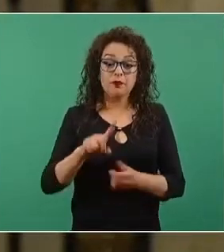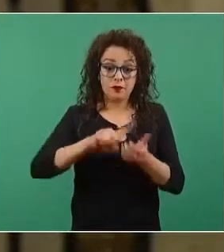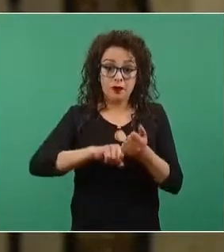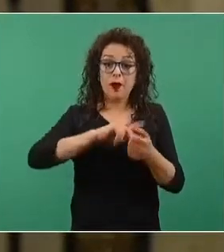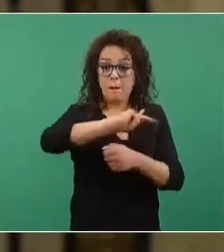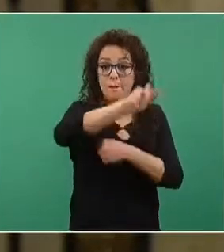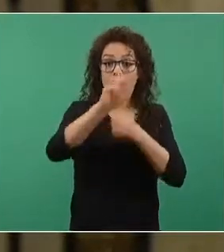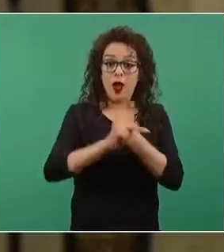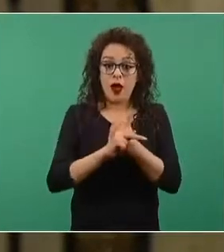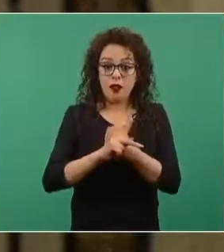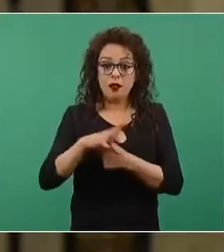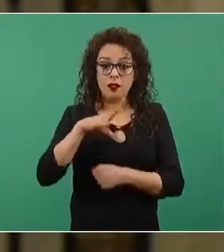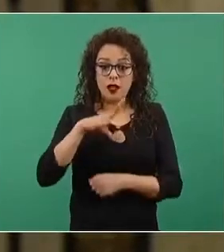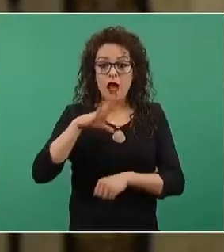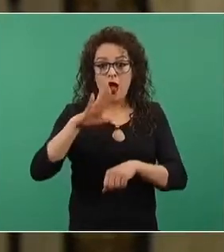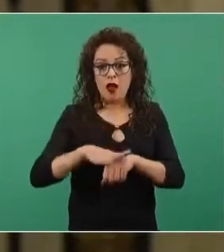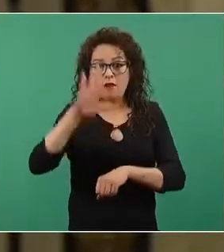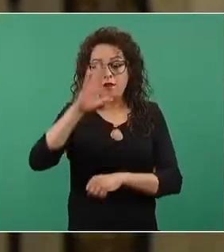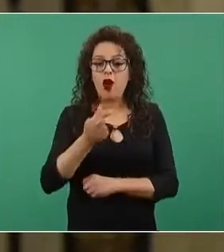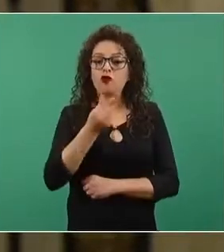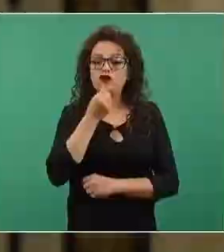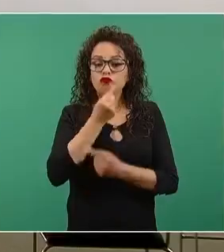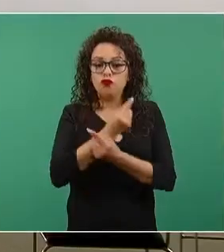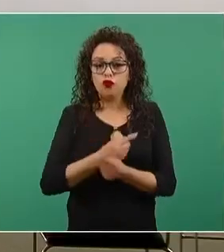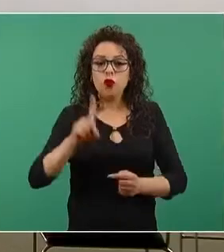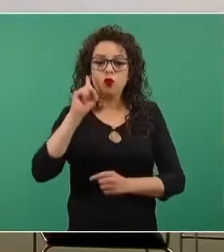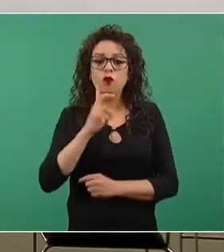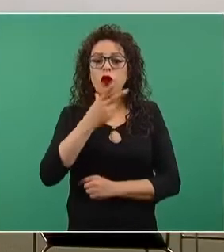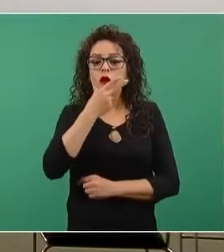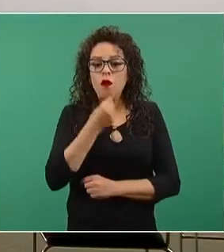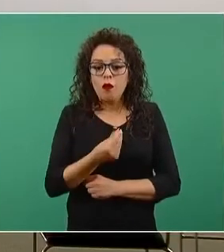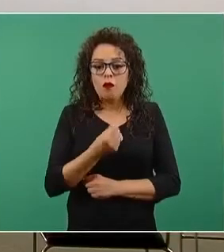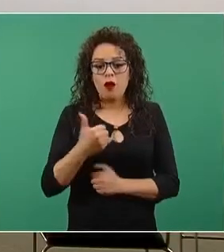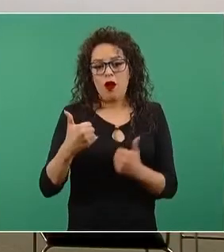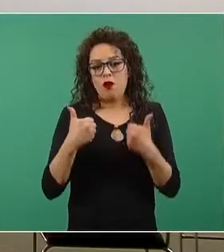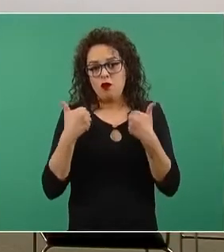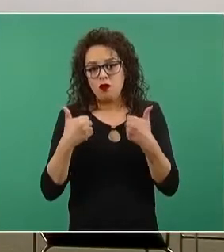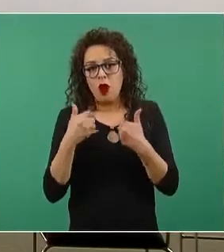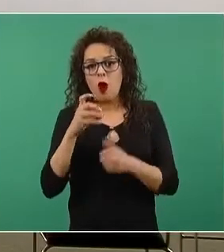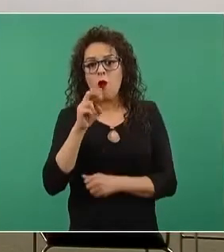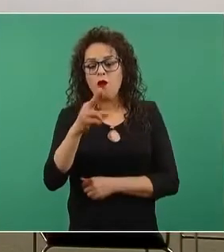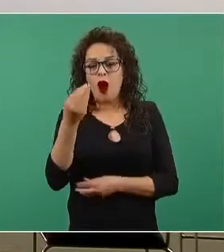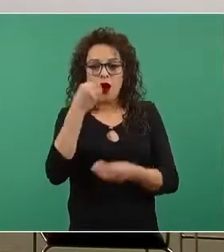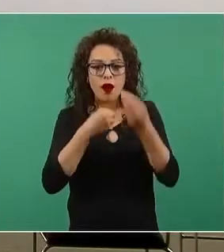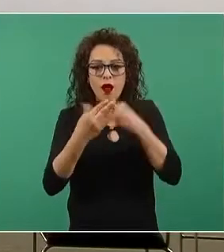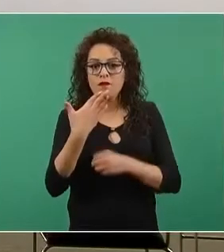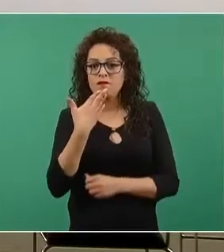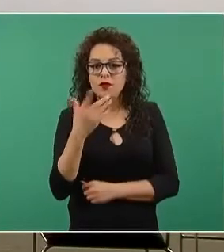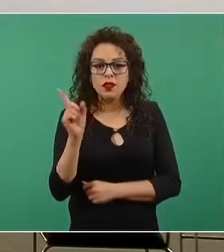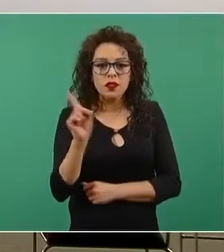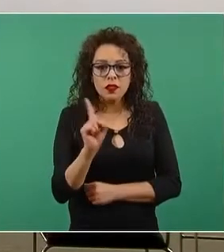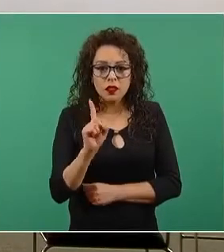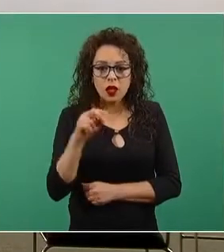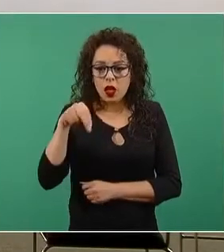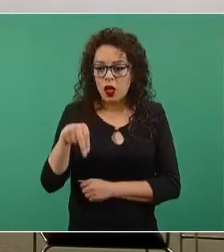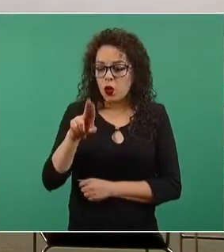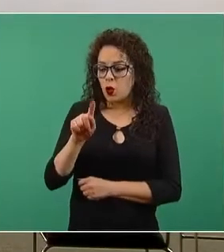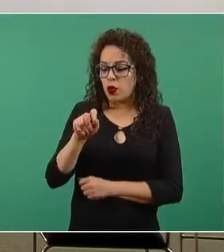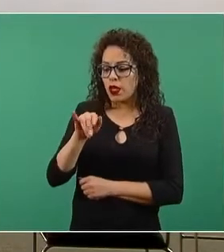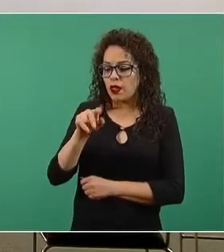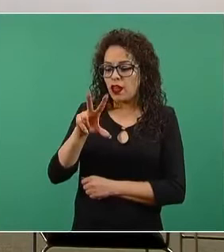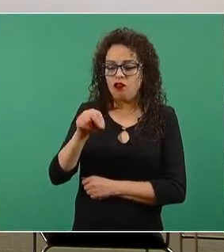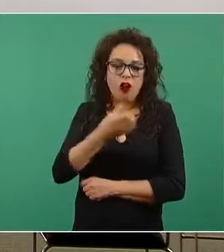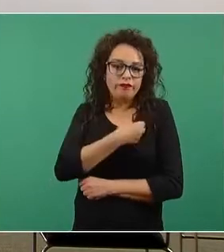infecciones entre niños y niñas y adolescentes, me parece, por mala nutrición, hablando de este tema de niños y niñas y